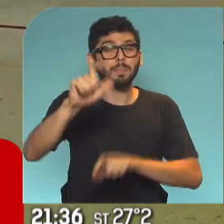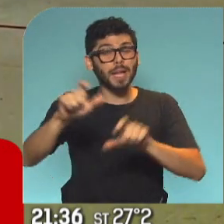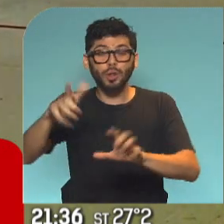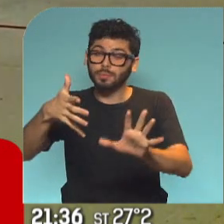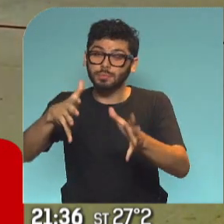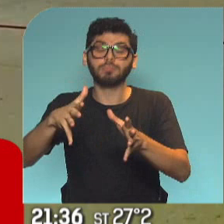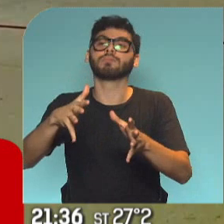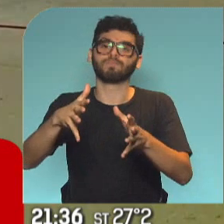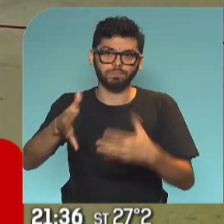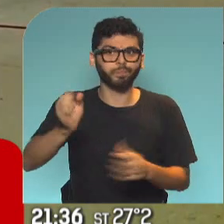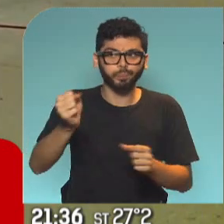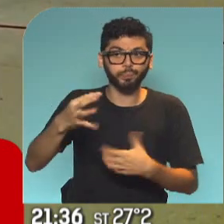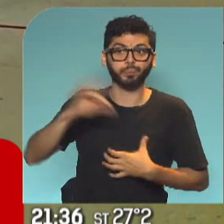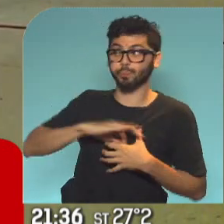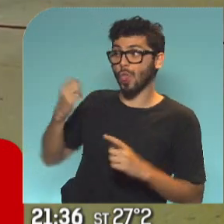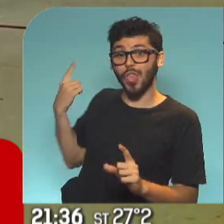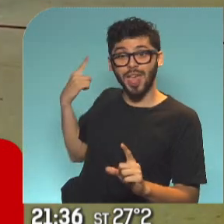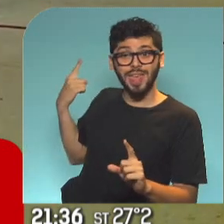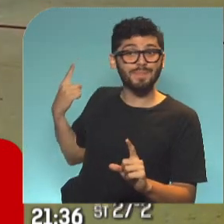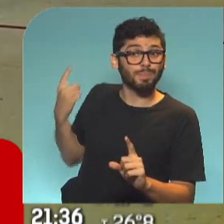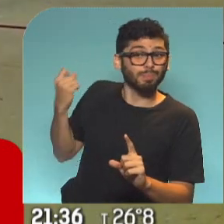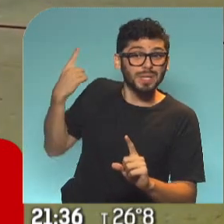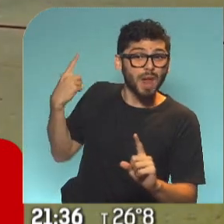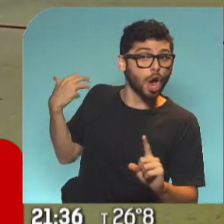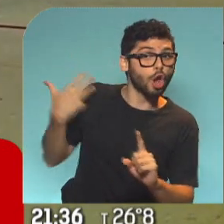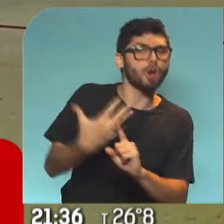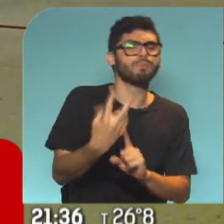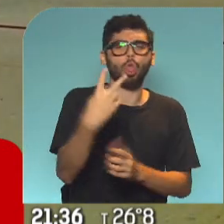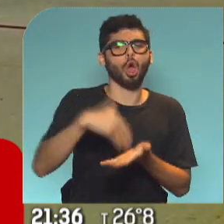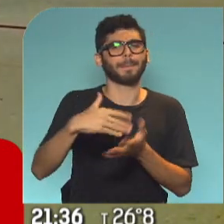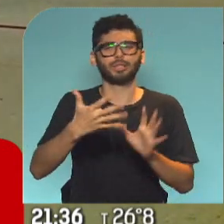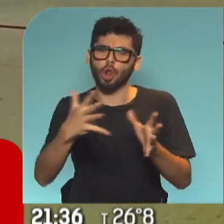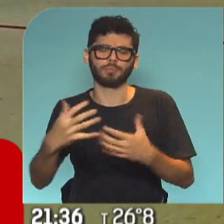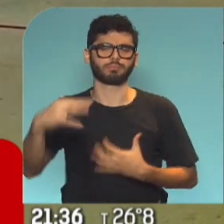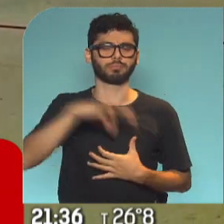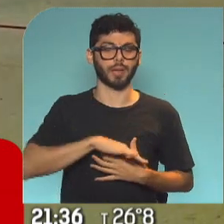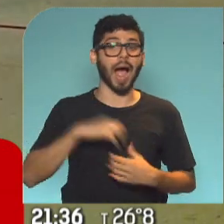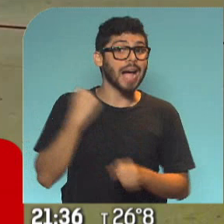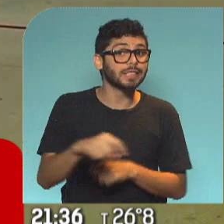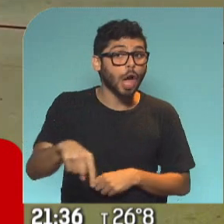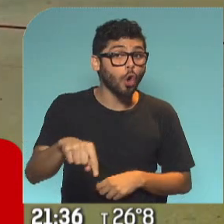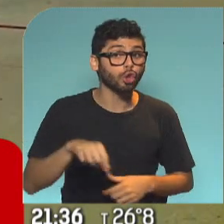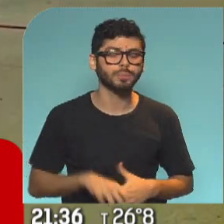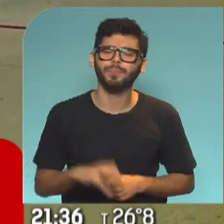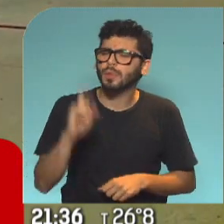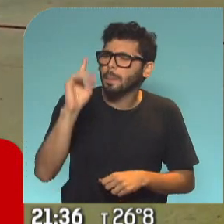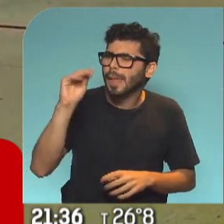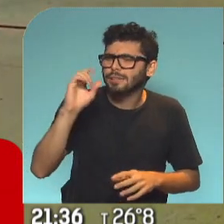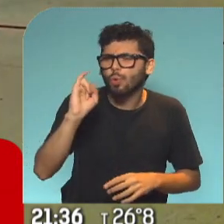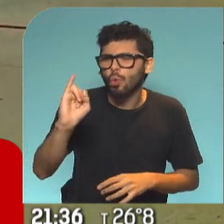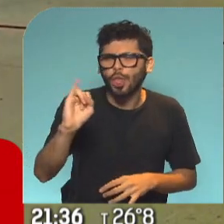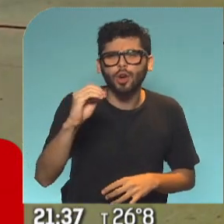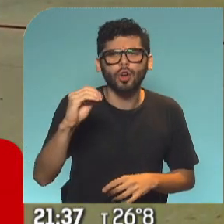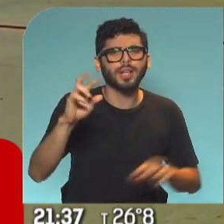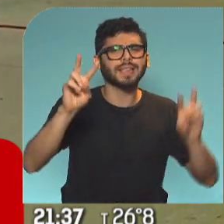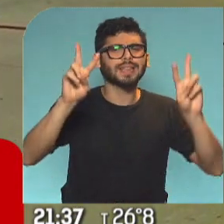que resultaron contagiadas desde el inicio de la pandemia hasta el día de hoy. Y hay un datito que te sumo, Felicitas, con respecto